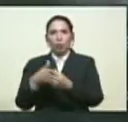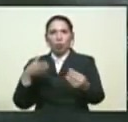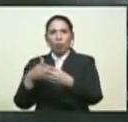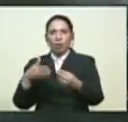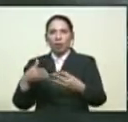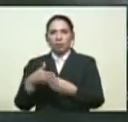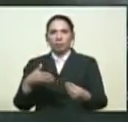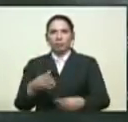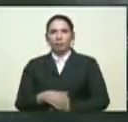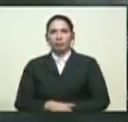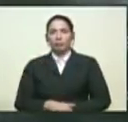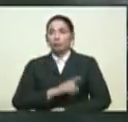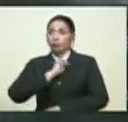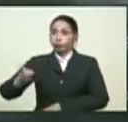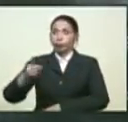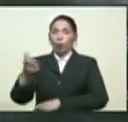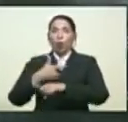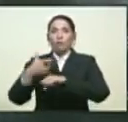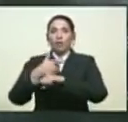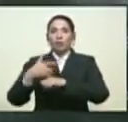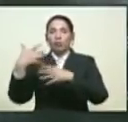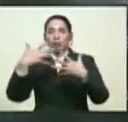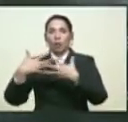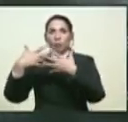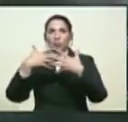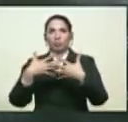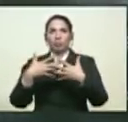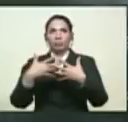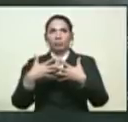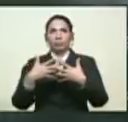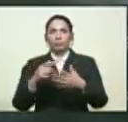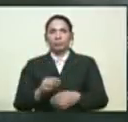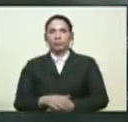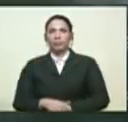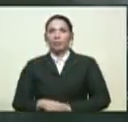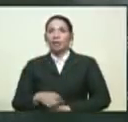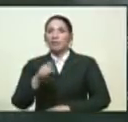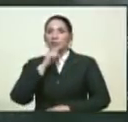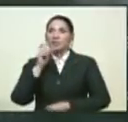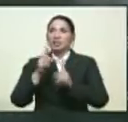del gobierno de Estados Unidos, quizás no las hagan más difícil.